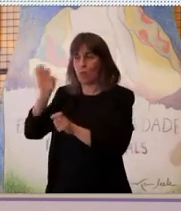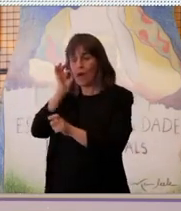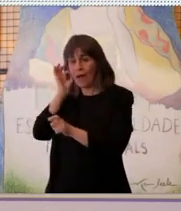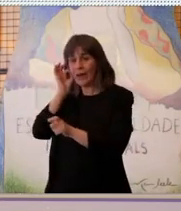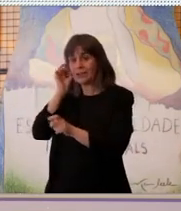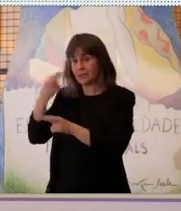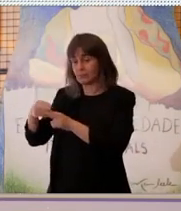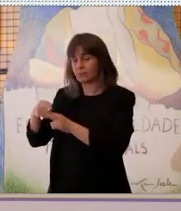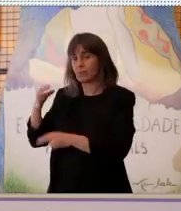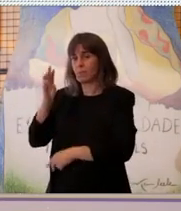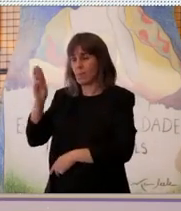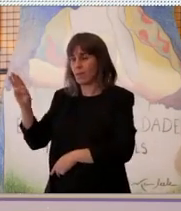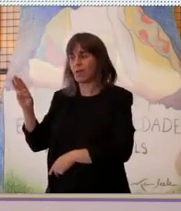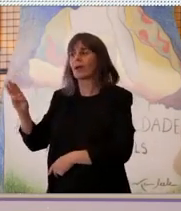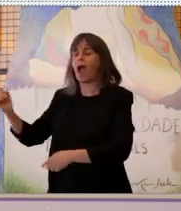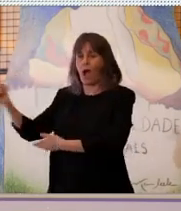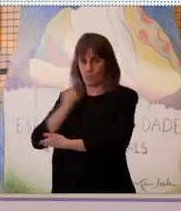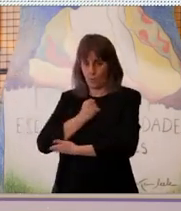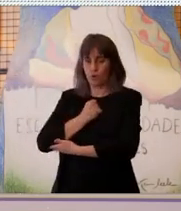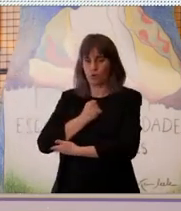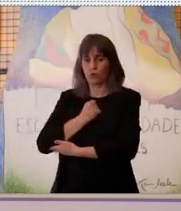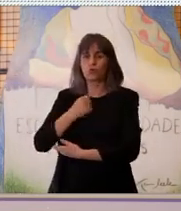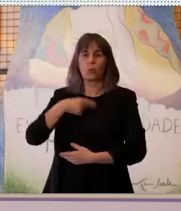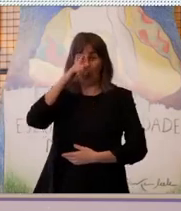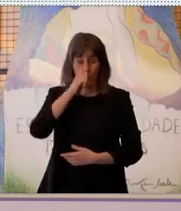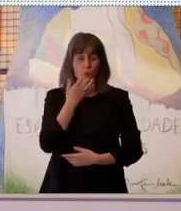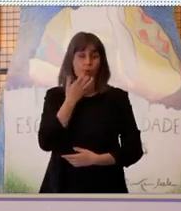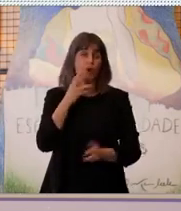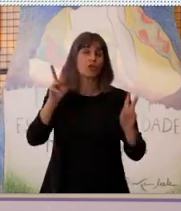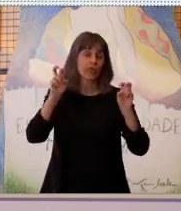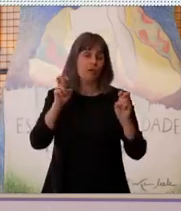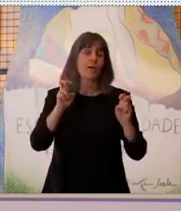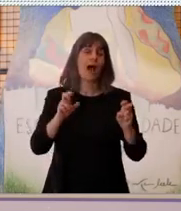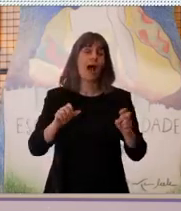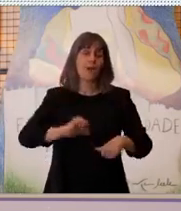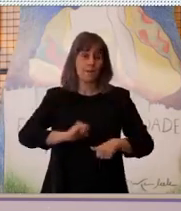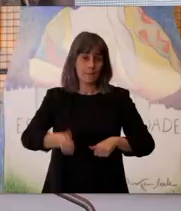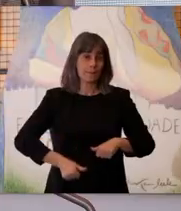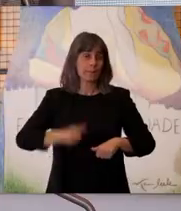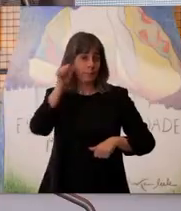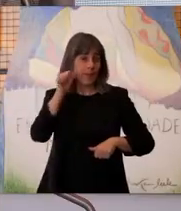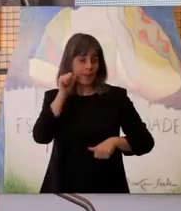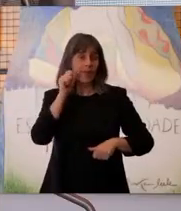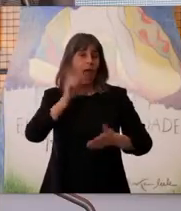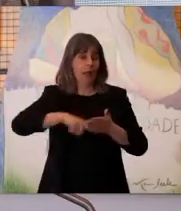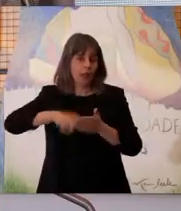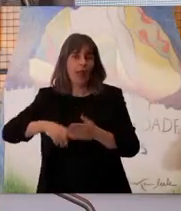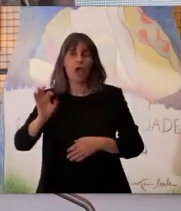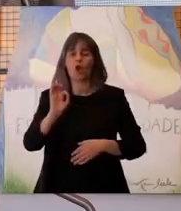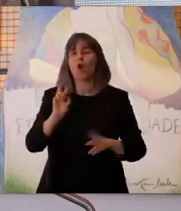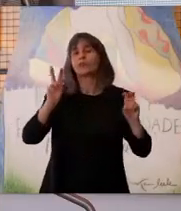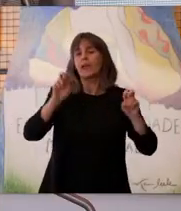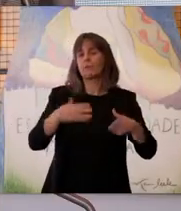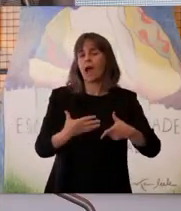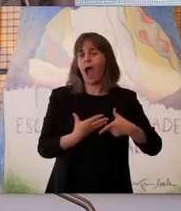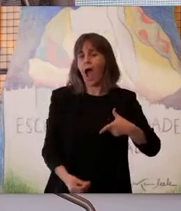yo recuerdo en este caso de los dientes de alquiler o la cuestión del aborto no bien pero ya lo